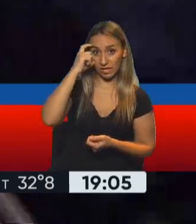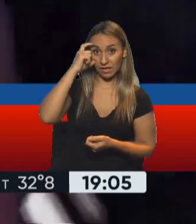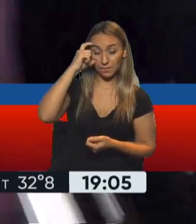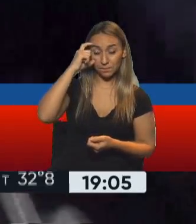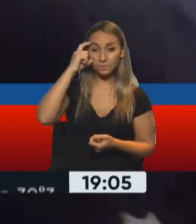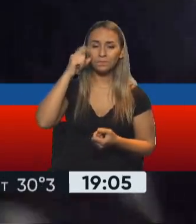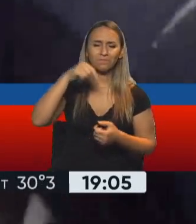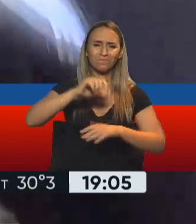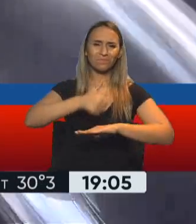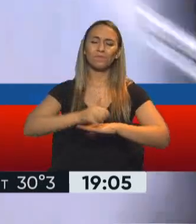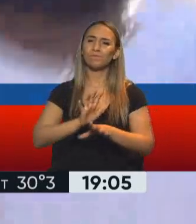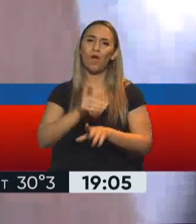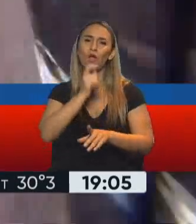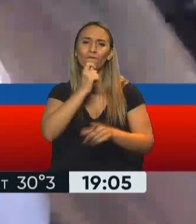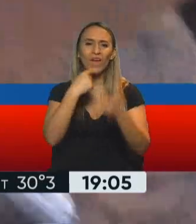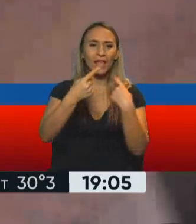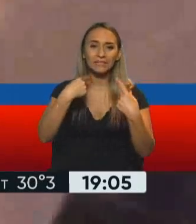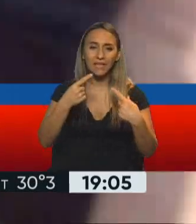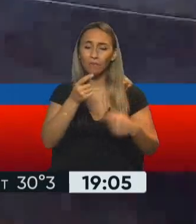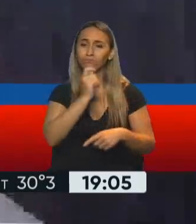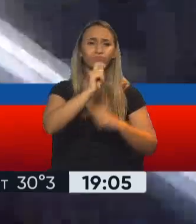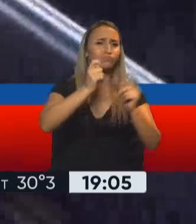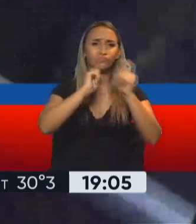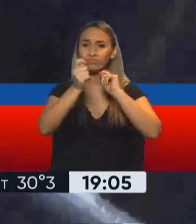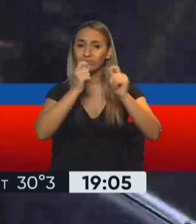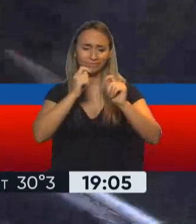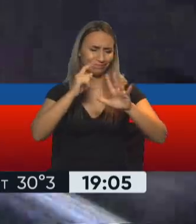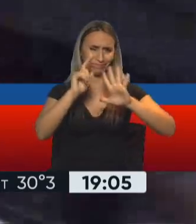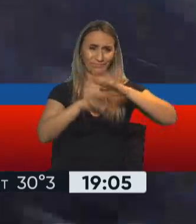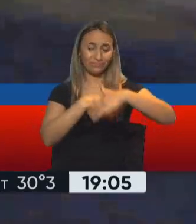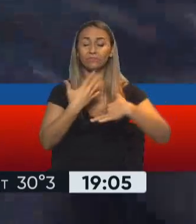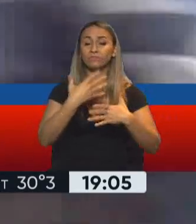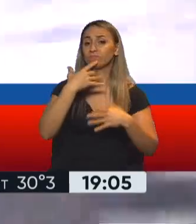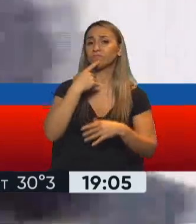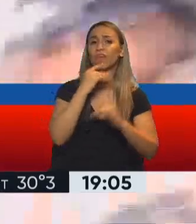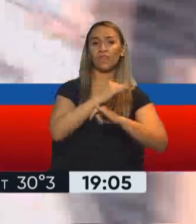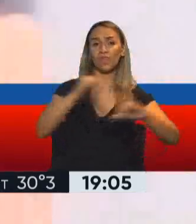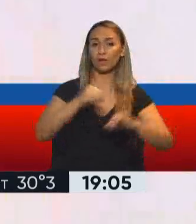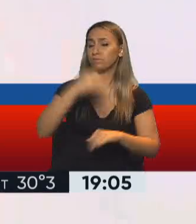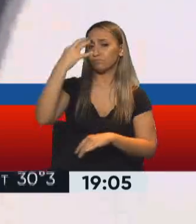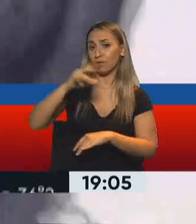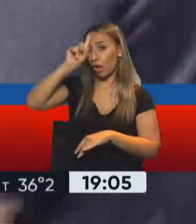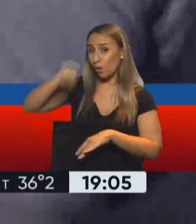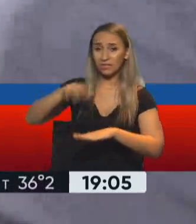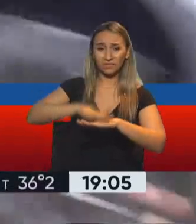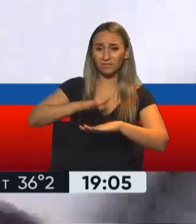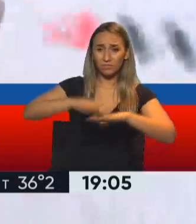caótica conferencia de prensa terminó responsabilizando al juez de todo lo que había pasado. Mira, lo